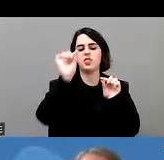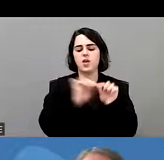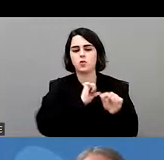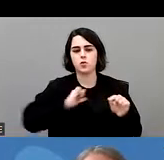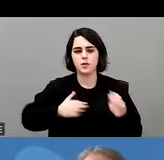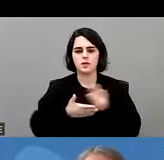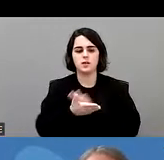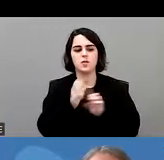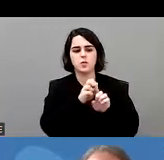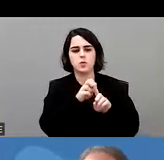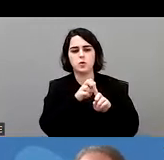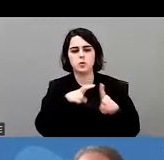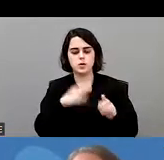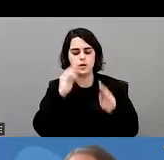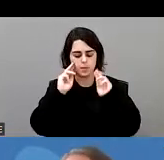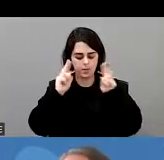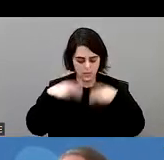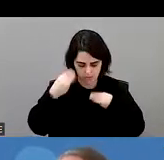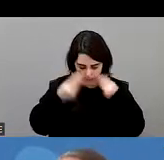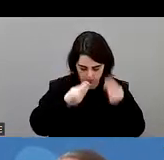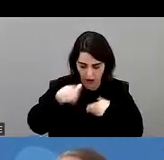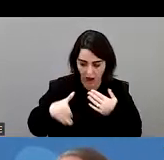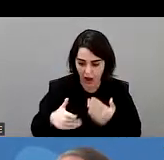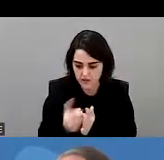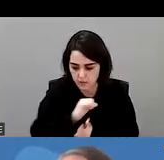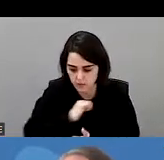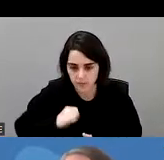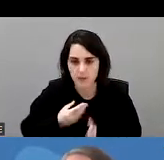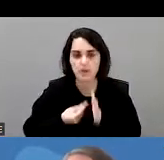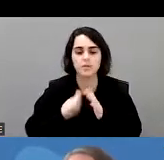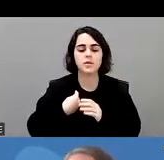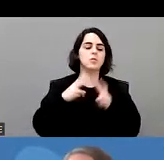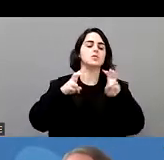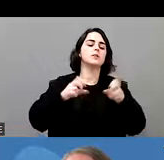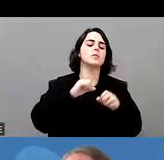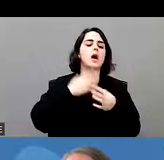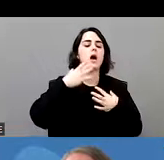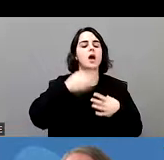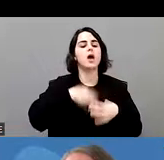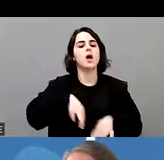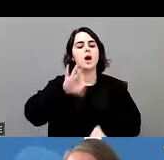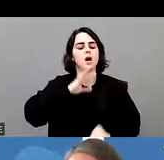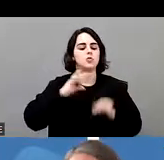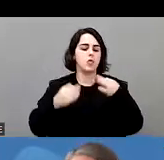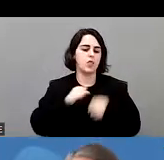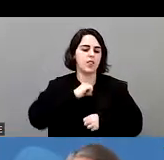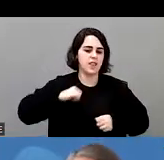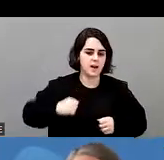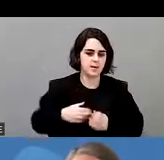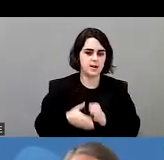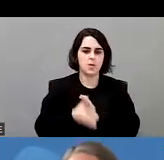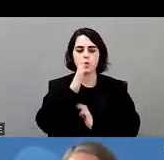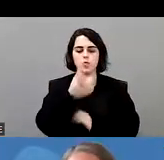desde la percepción hasta la autonomía, parándonos en esta parte de autodeterminación, porque creemos en